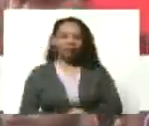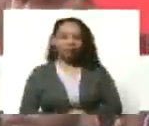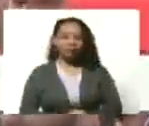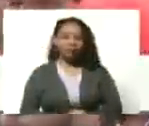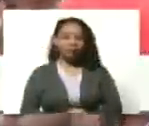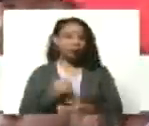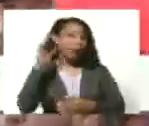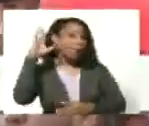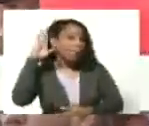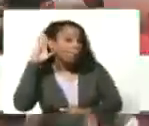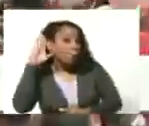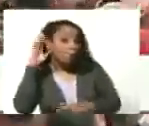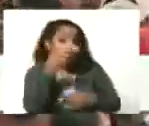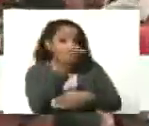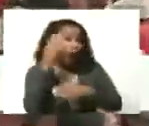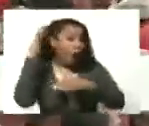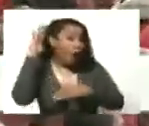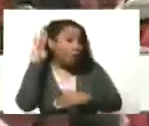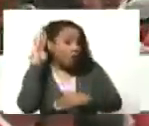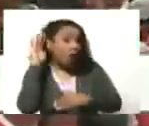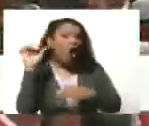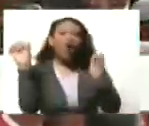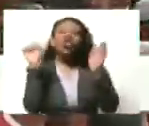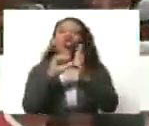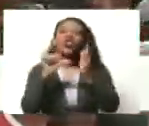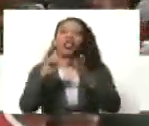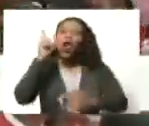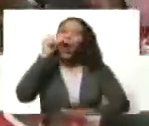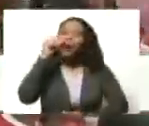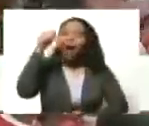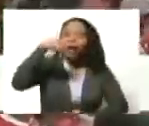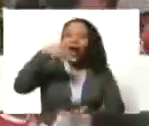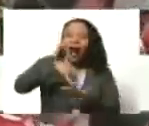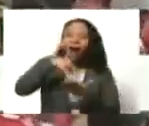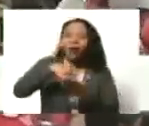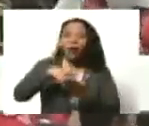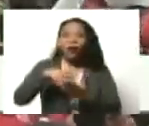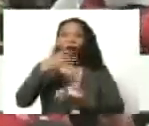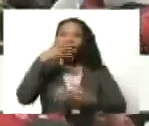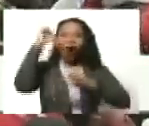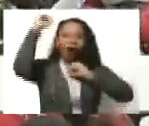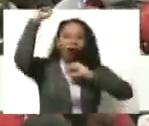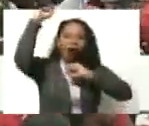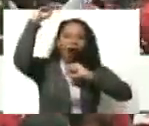Escuchen, escuchen, escuchen, escuchen. ¿Dónde están los hombres de Carabobo?